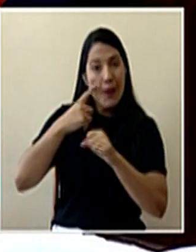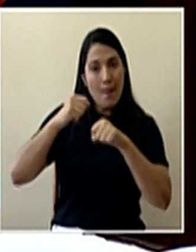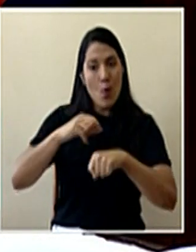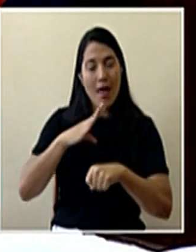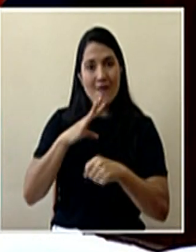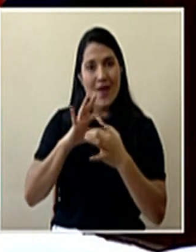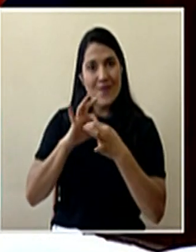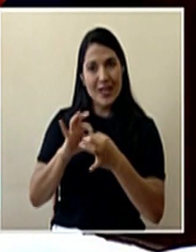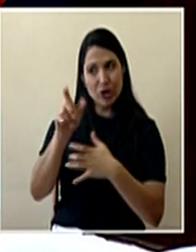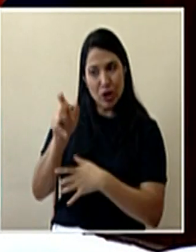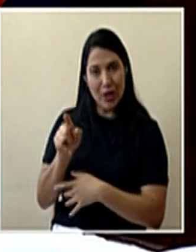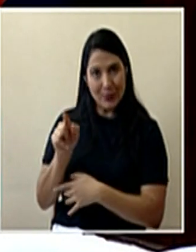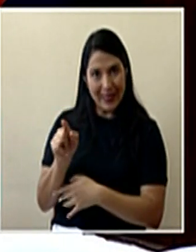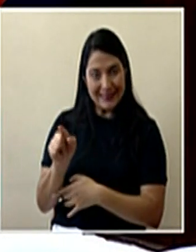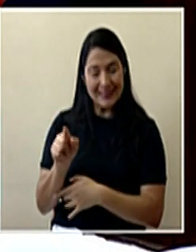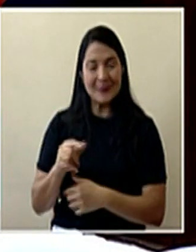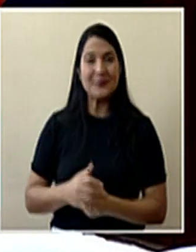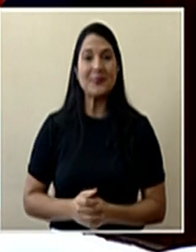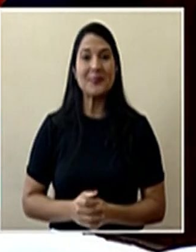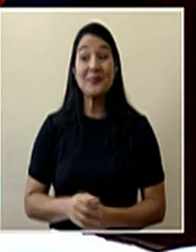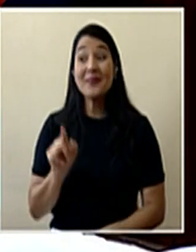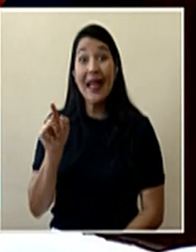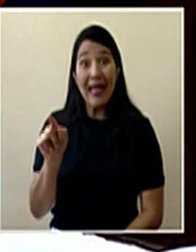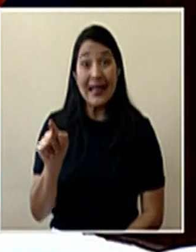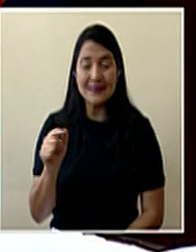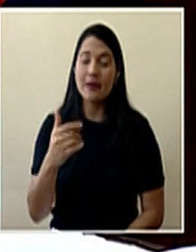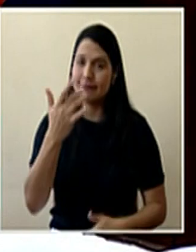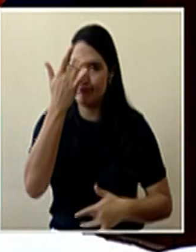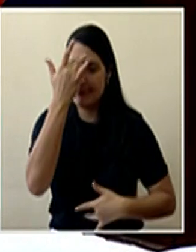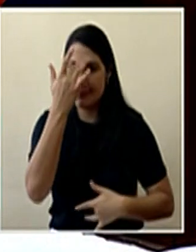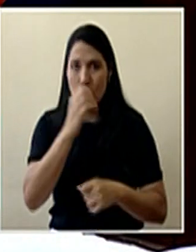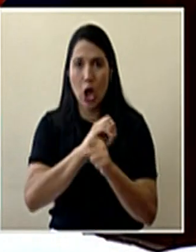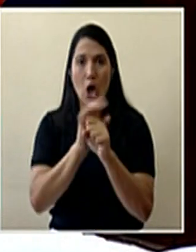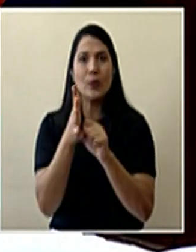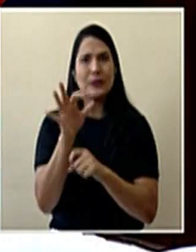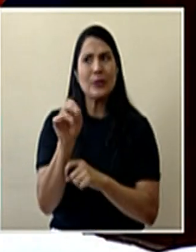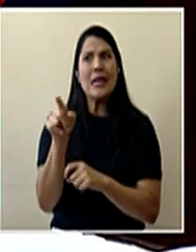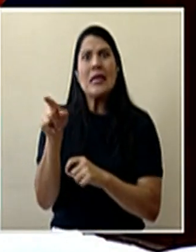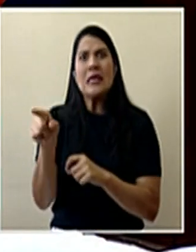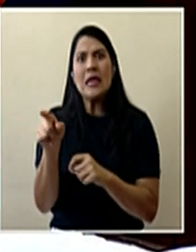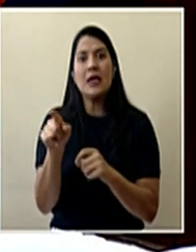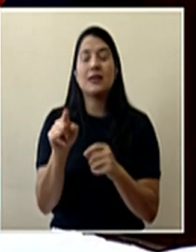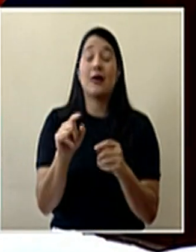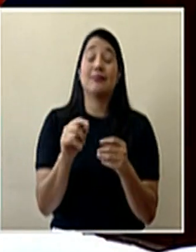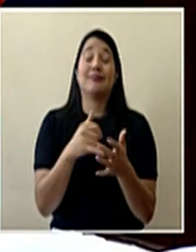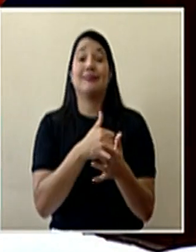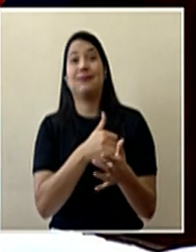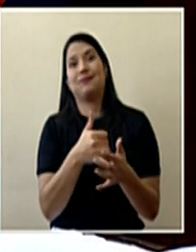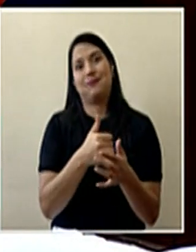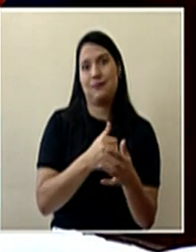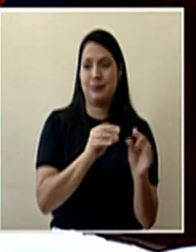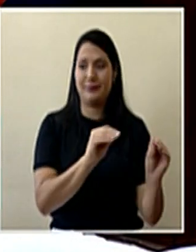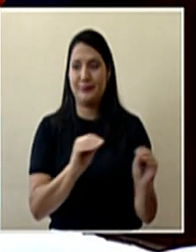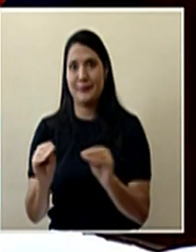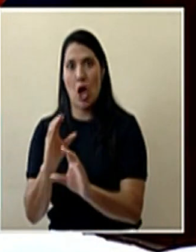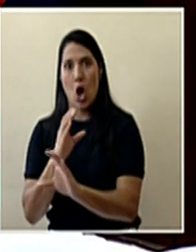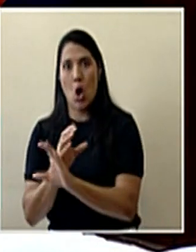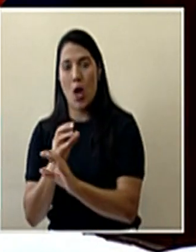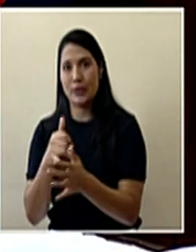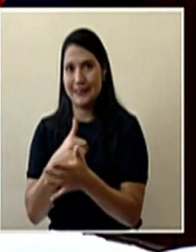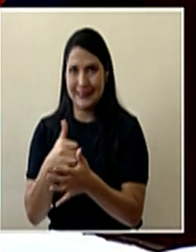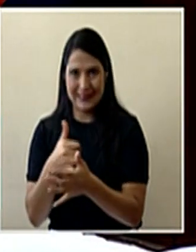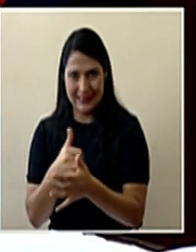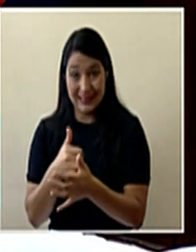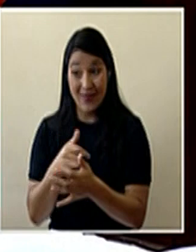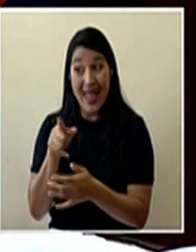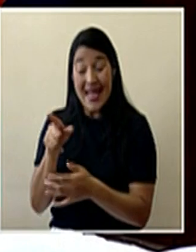ella. Ella sufrió COVID, ella se complicó con la patología de COVID, se complicó desde el punto de